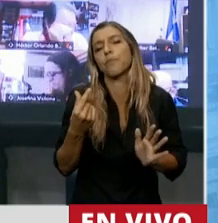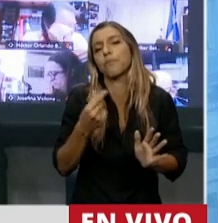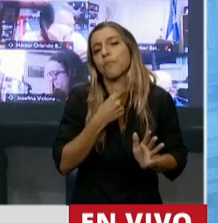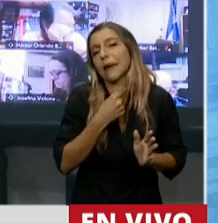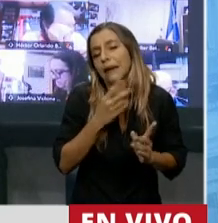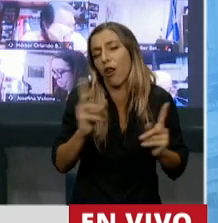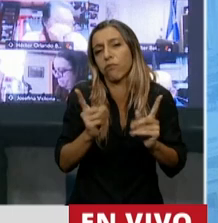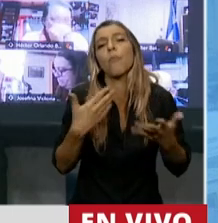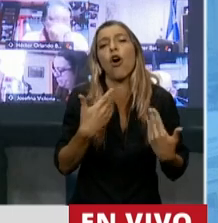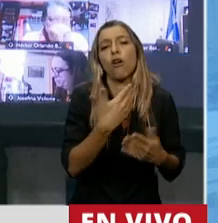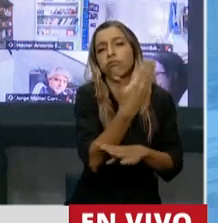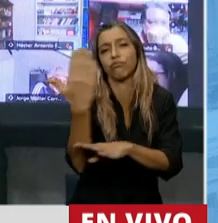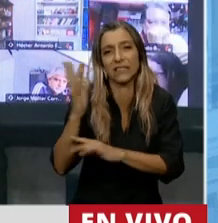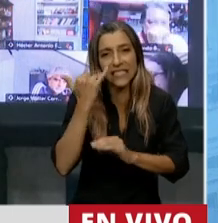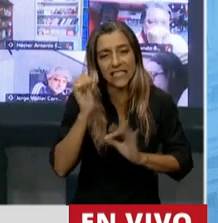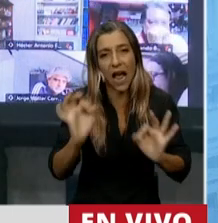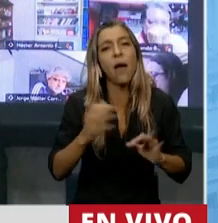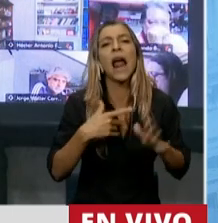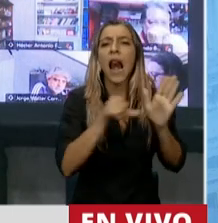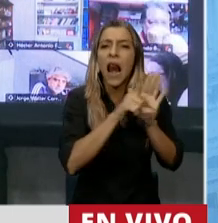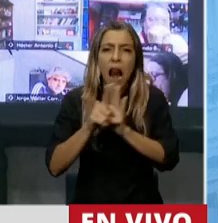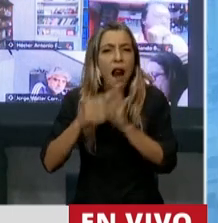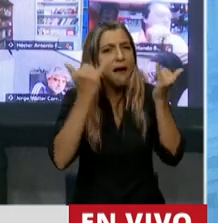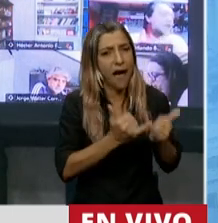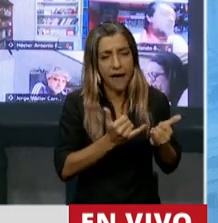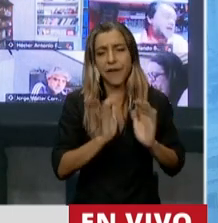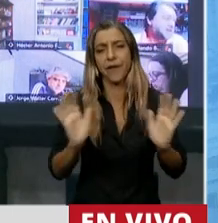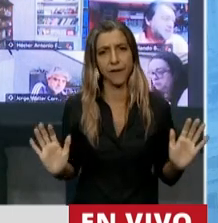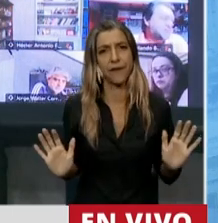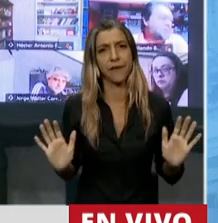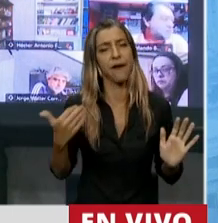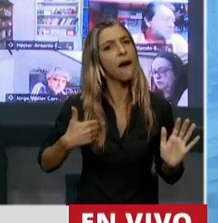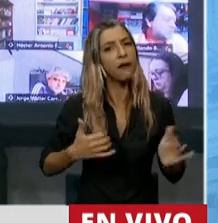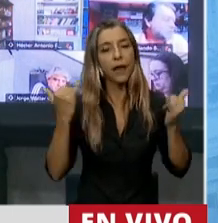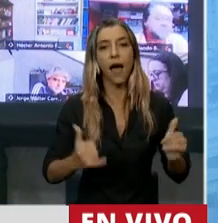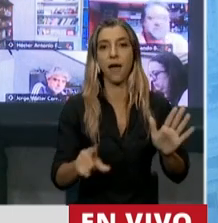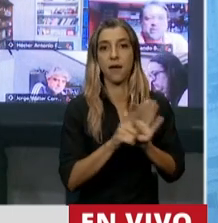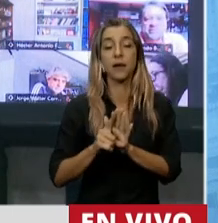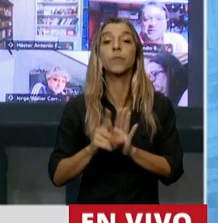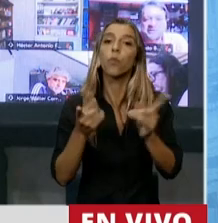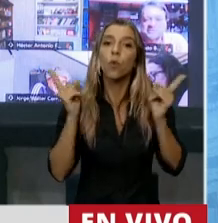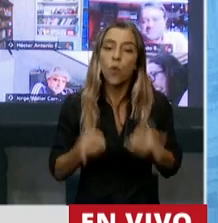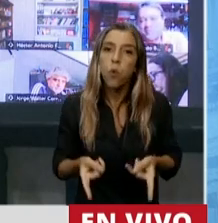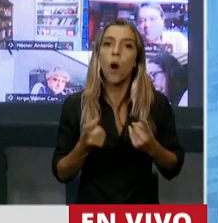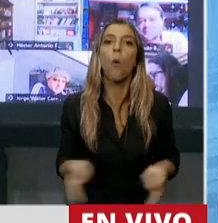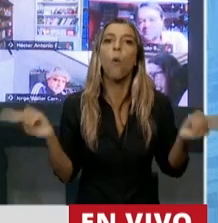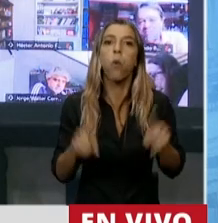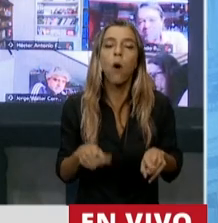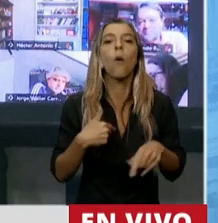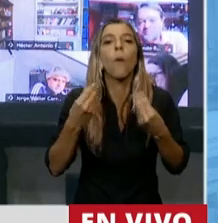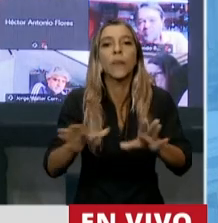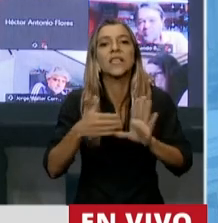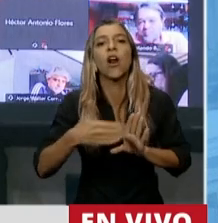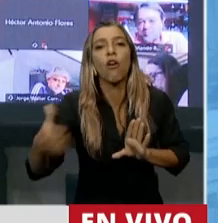claros. Ya tenemos leyes, tenemos un montón de leyes en la Argentina. Sin embargo, vuelvo al principio de cómo arranqué esta